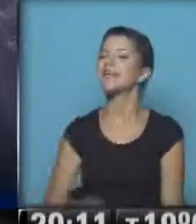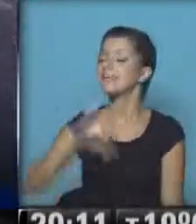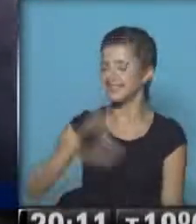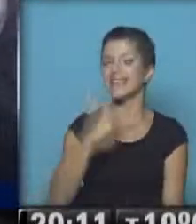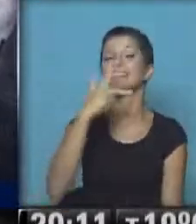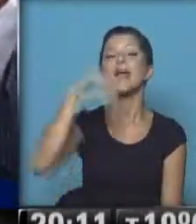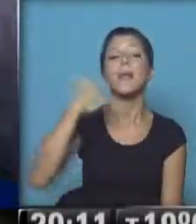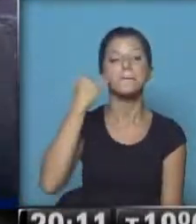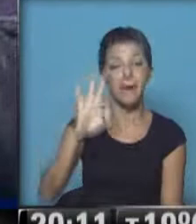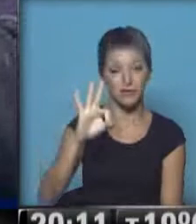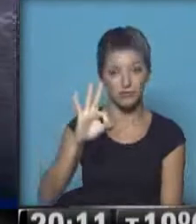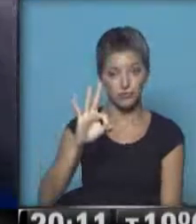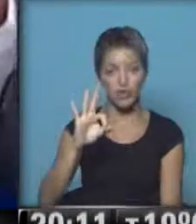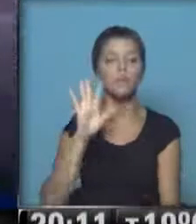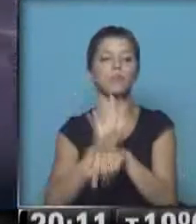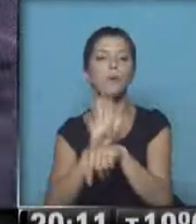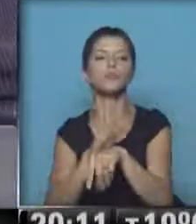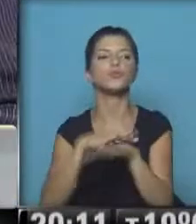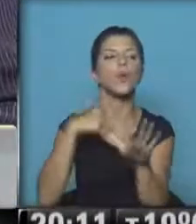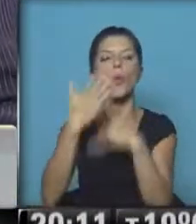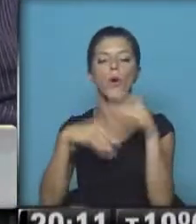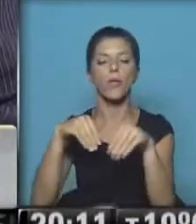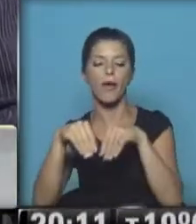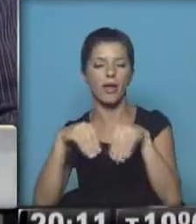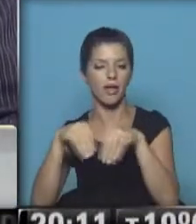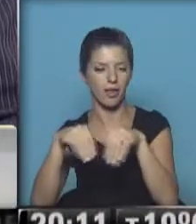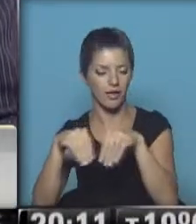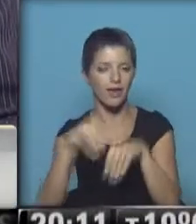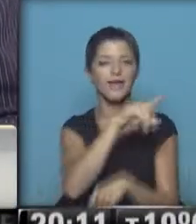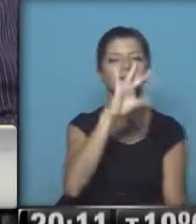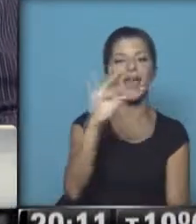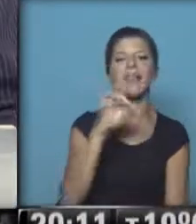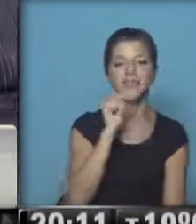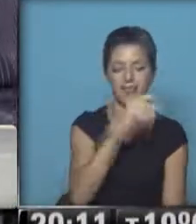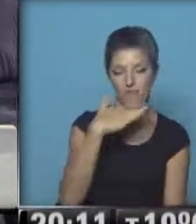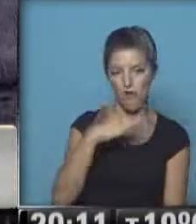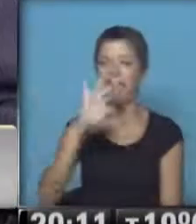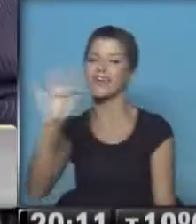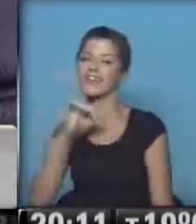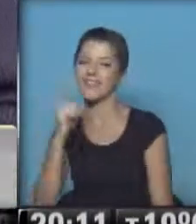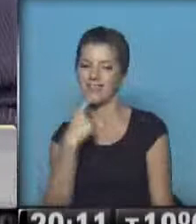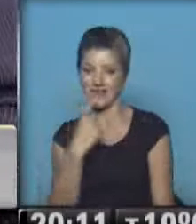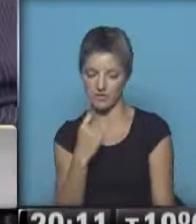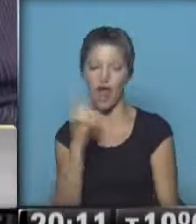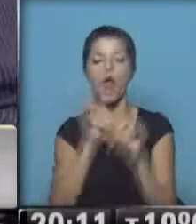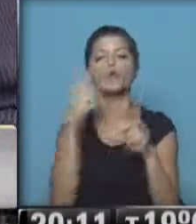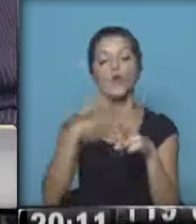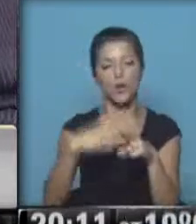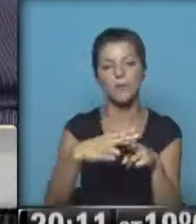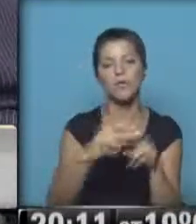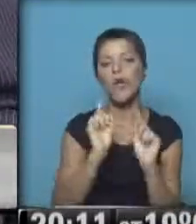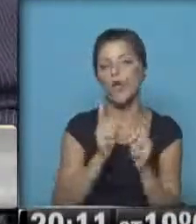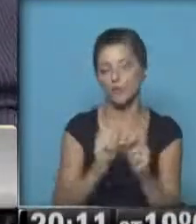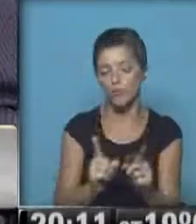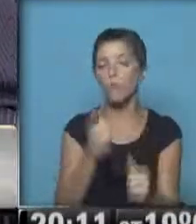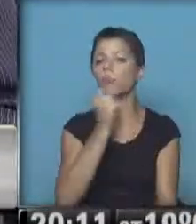mayo. Se está jugando al ajedrez ahora entre Gallardo y Arruabarrena. Van repitiendo algunos nombres. En el